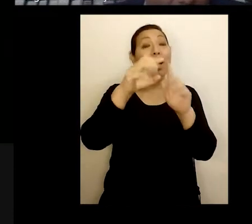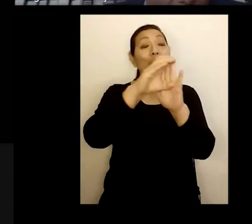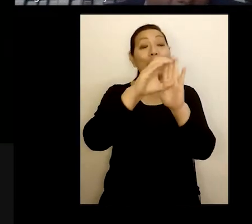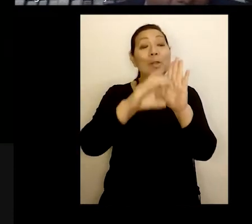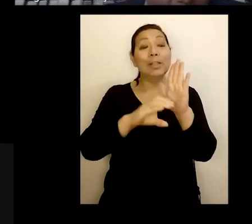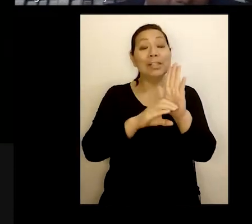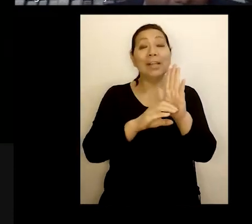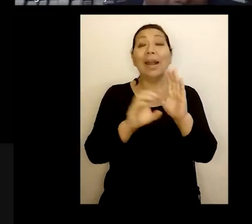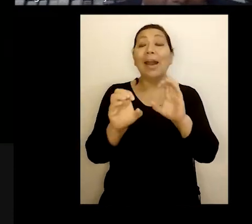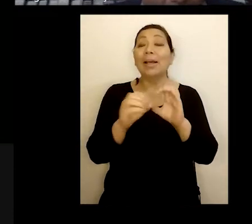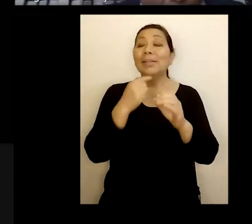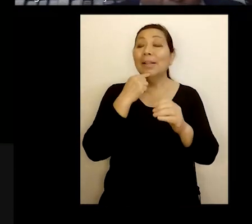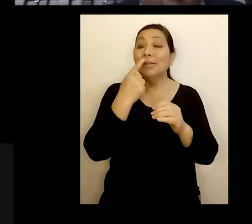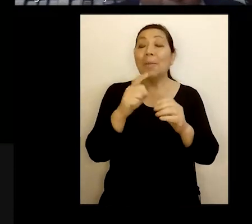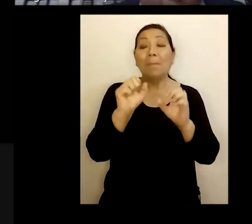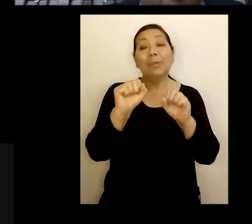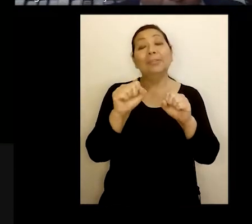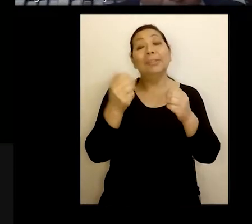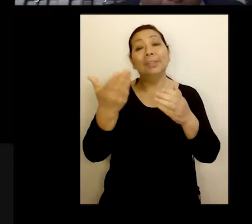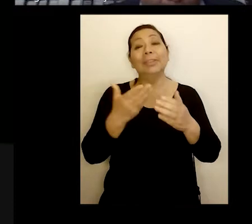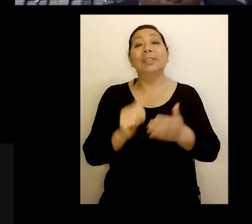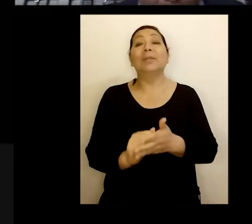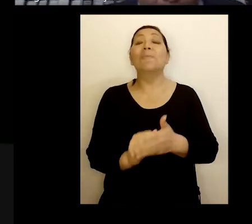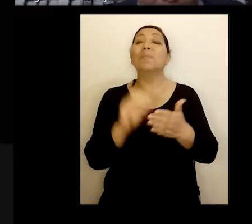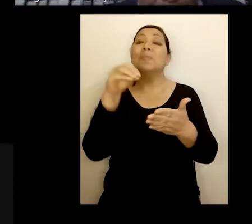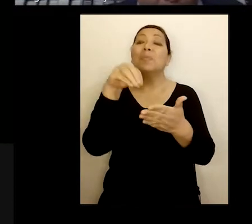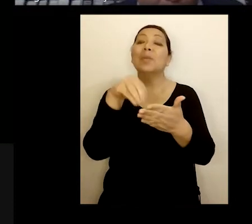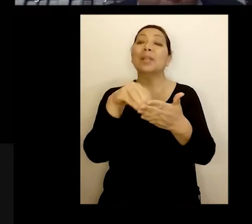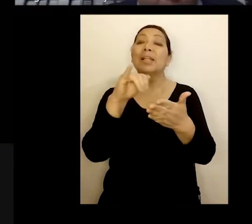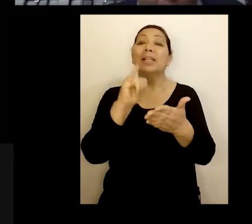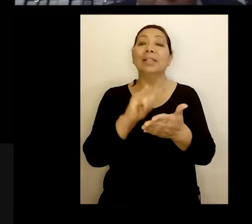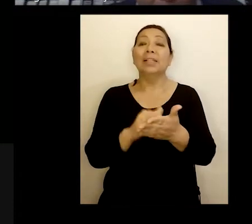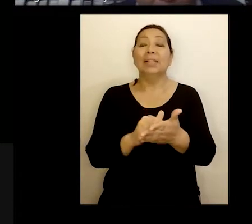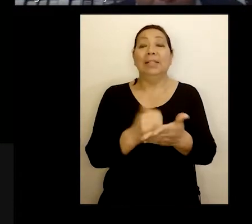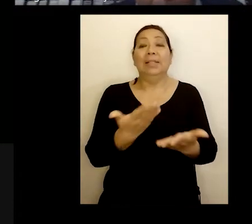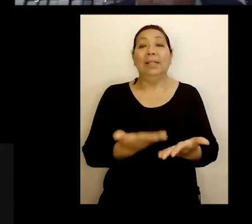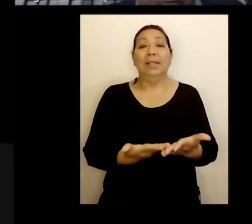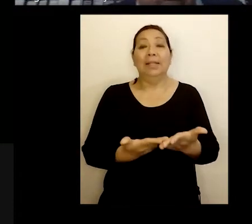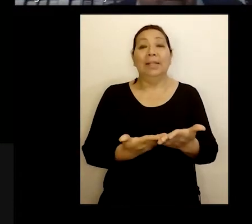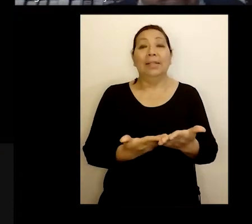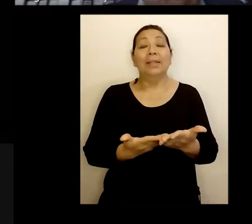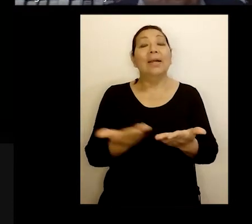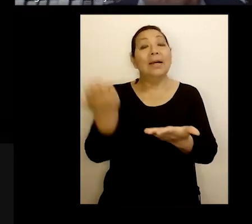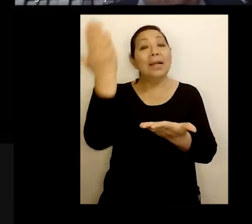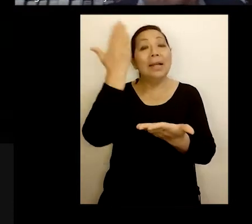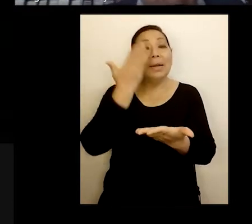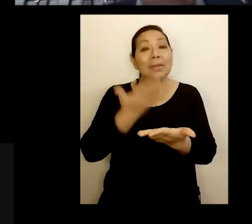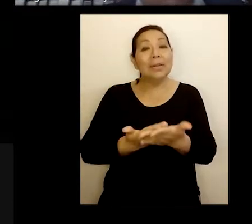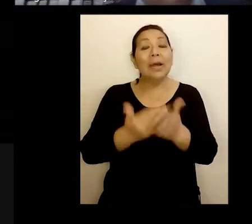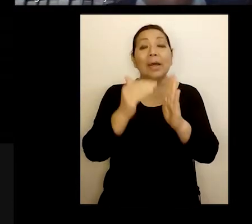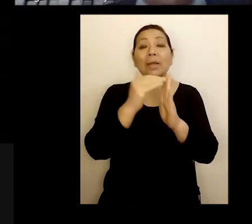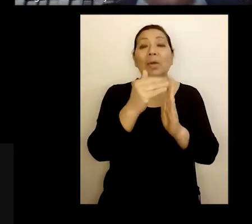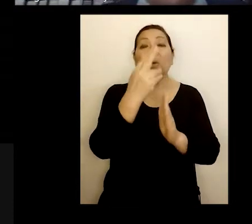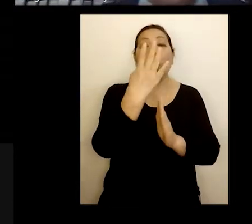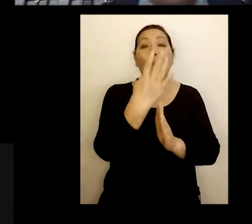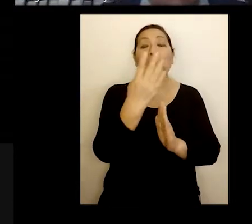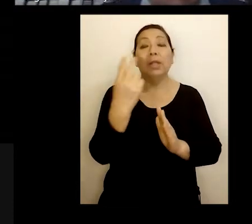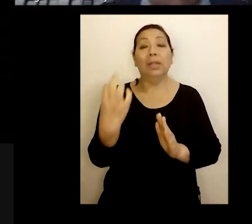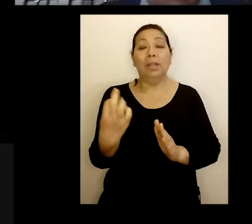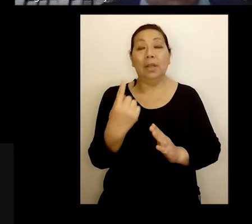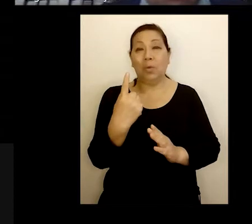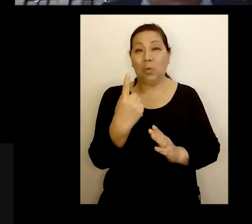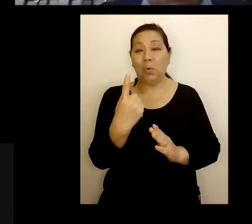Constitucional ha sentado, por cierto, posición respecto a los alcances del artículo 41